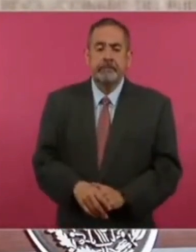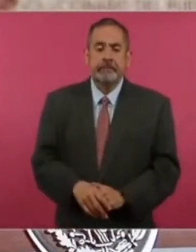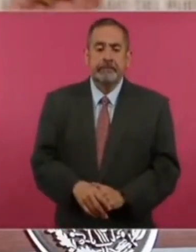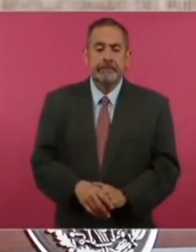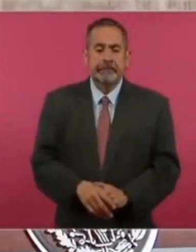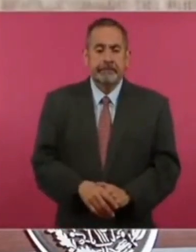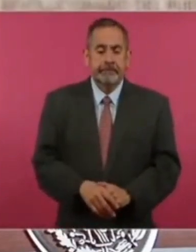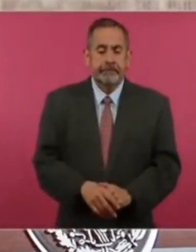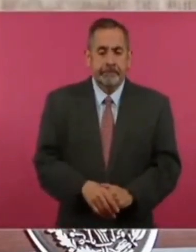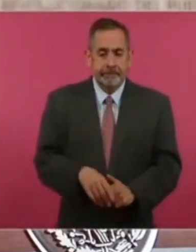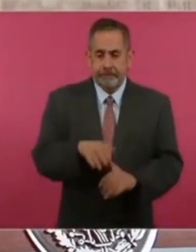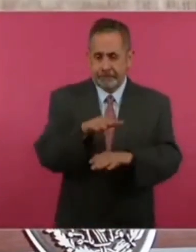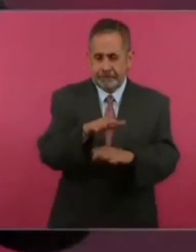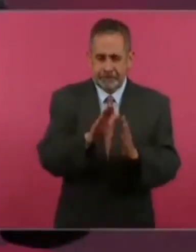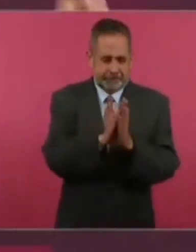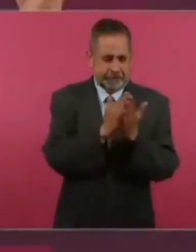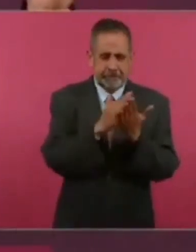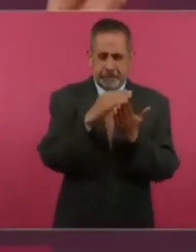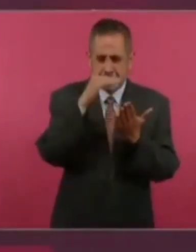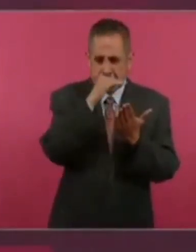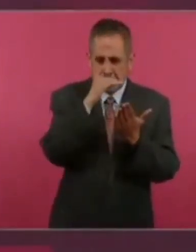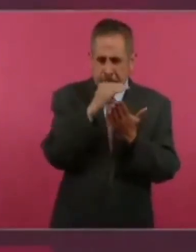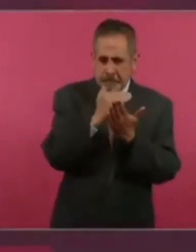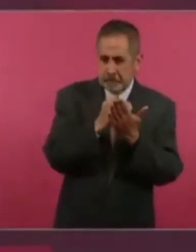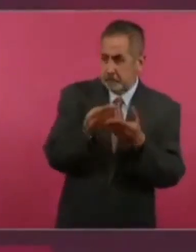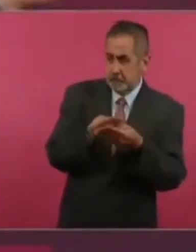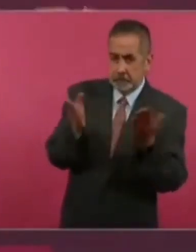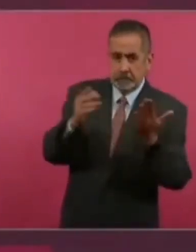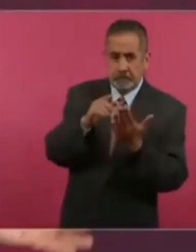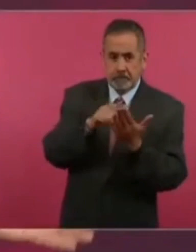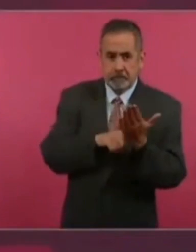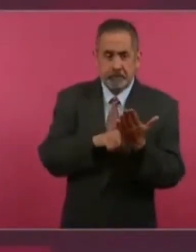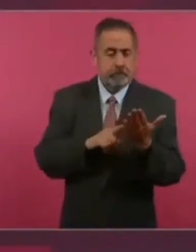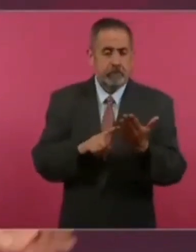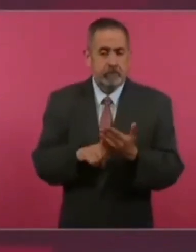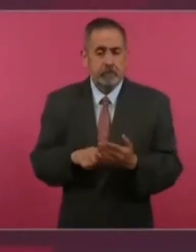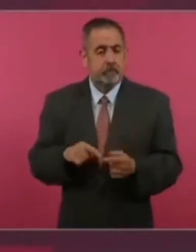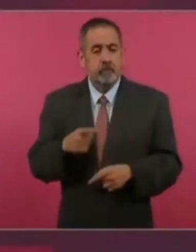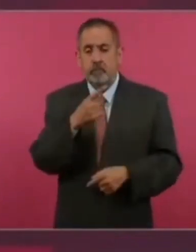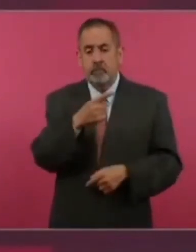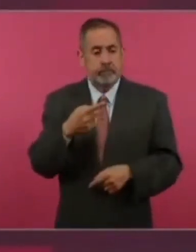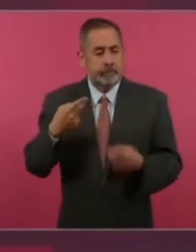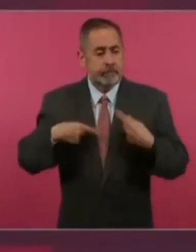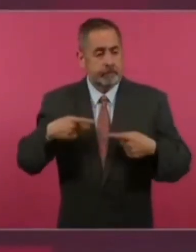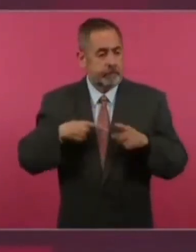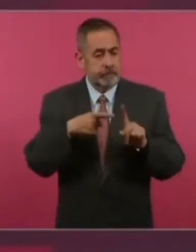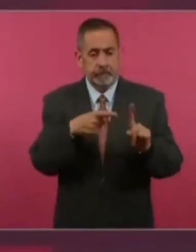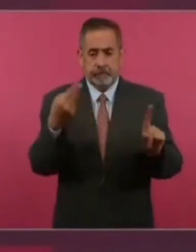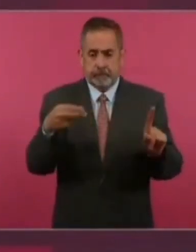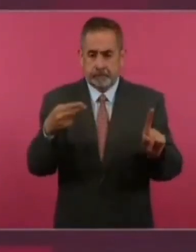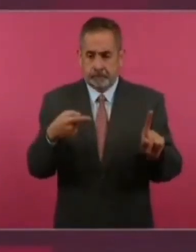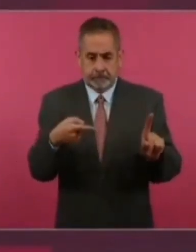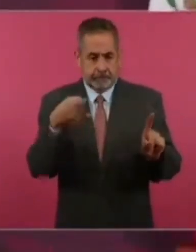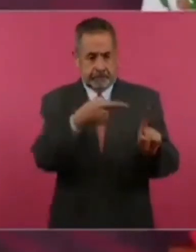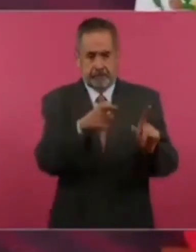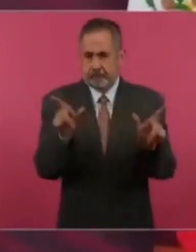Esto de los libros de texto, hay una persona que no voy a mencionar,